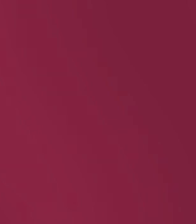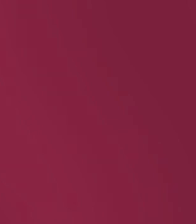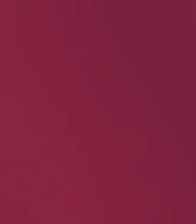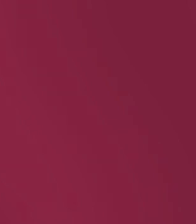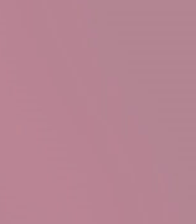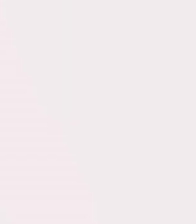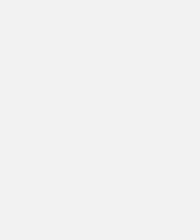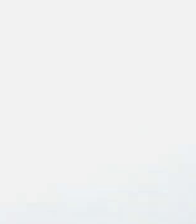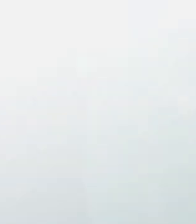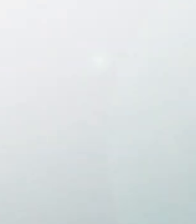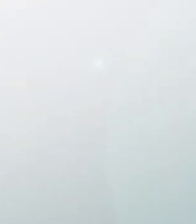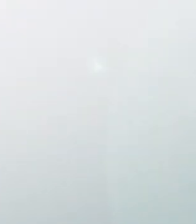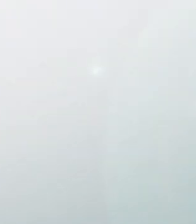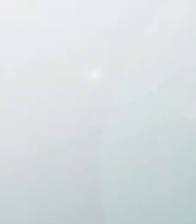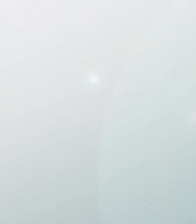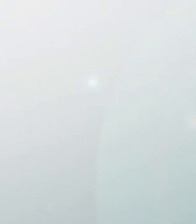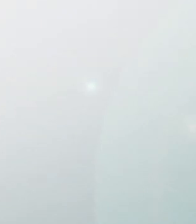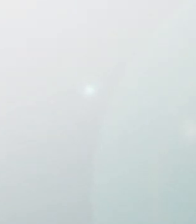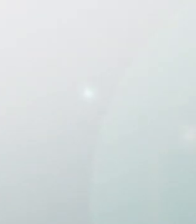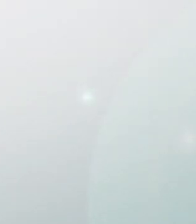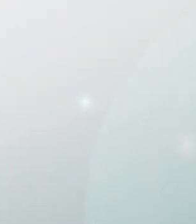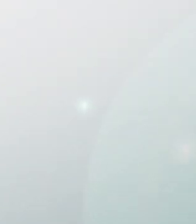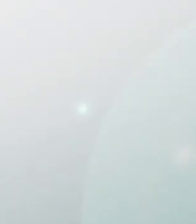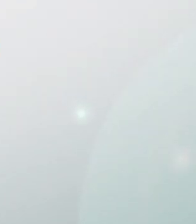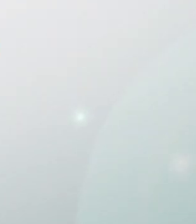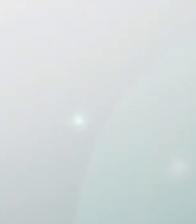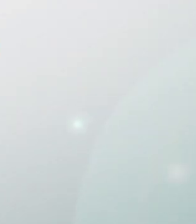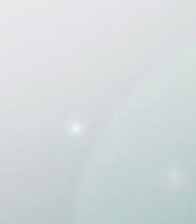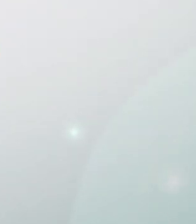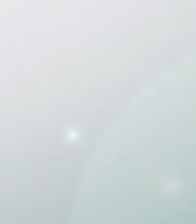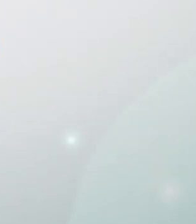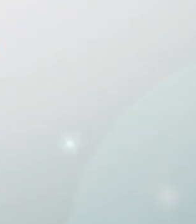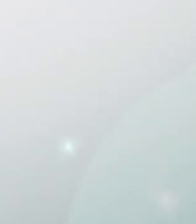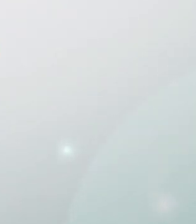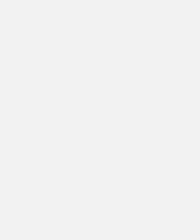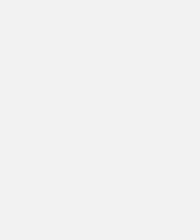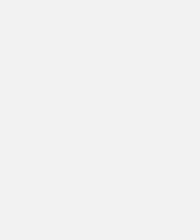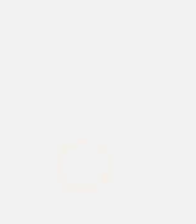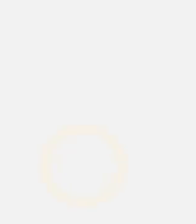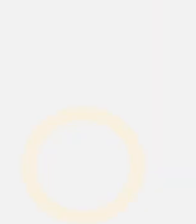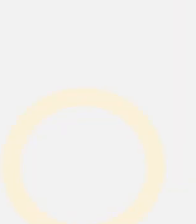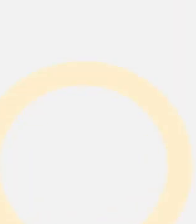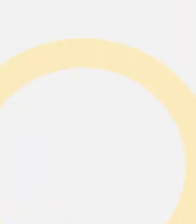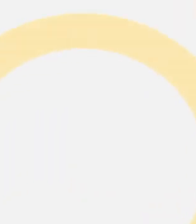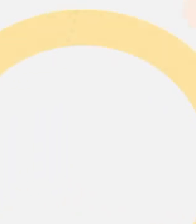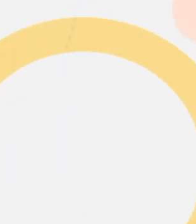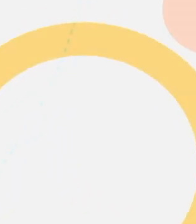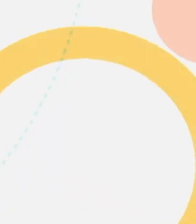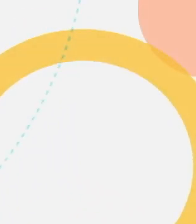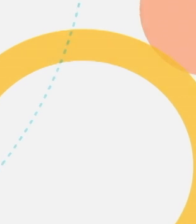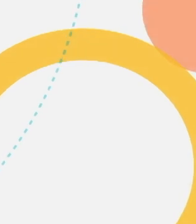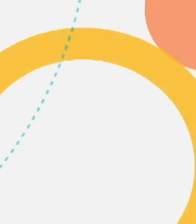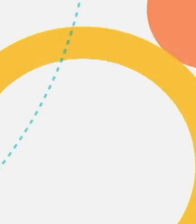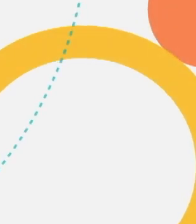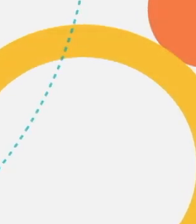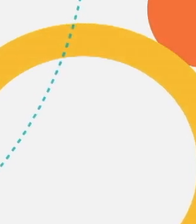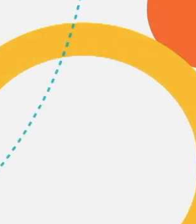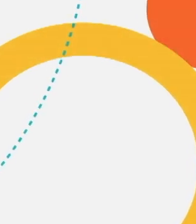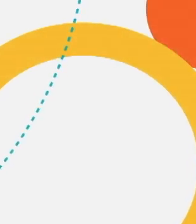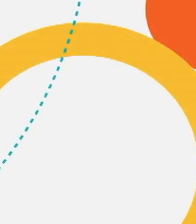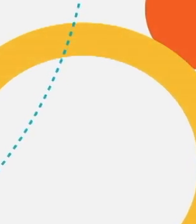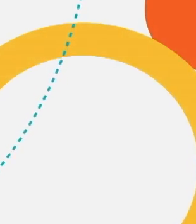de las fiestas, llamado así porque Diego Rivera, un chavo muy movido, decidió hacer de sus murales fiestas de color, placer y